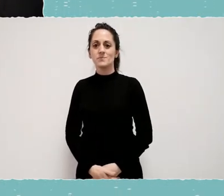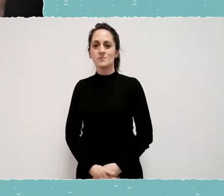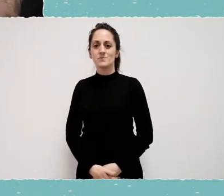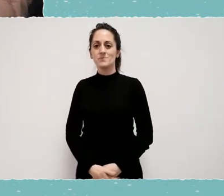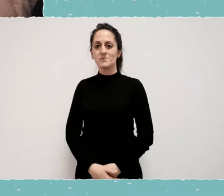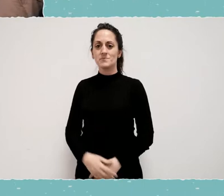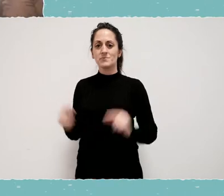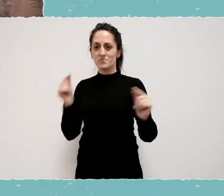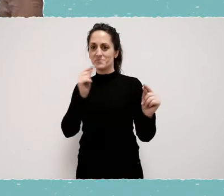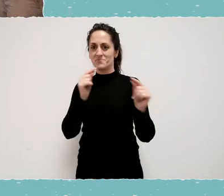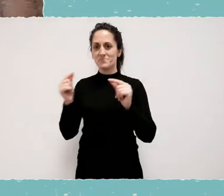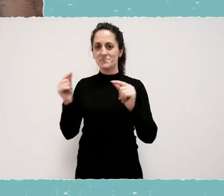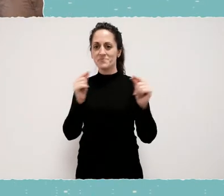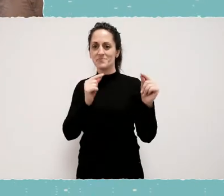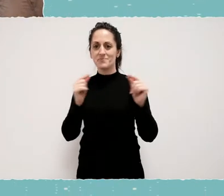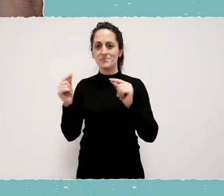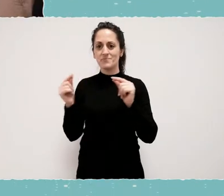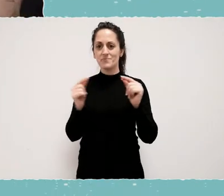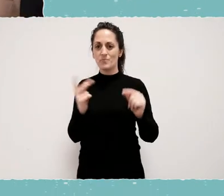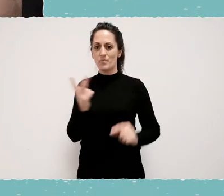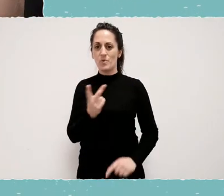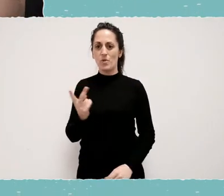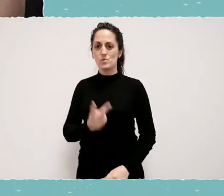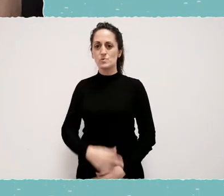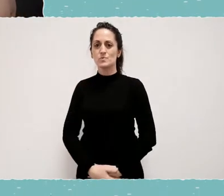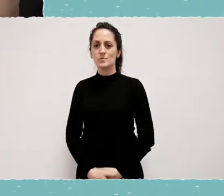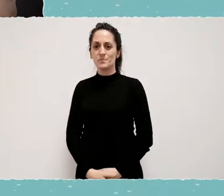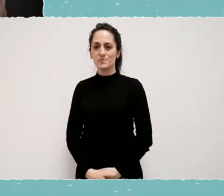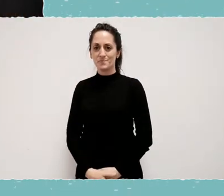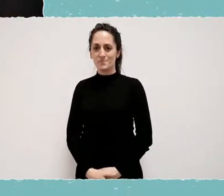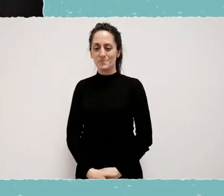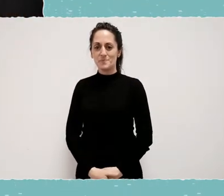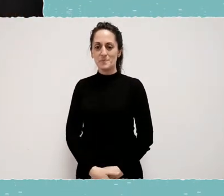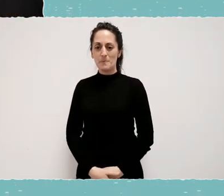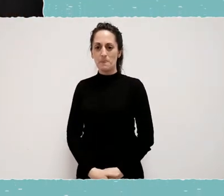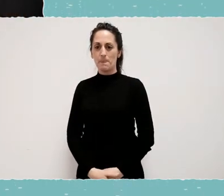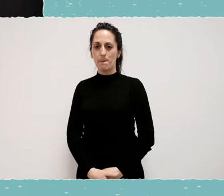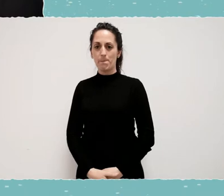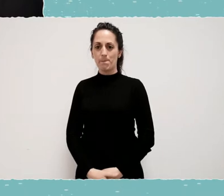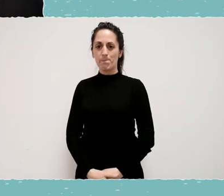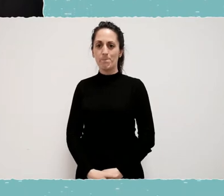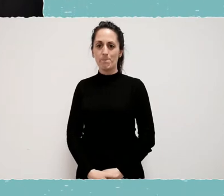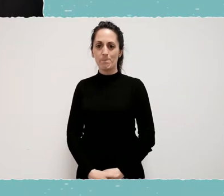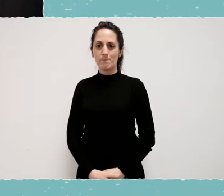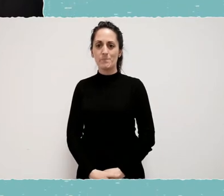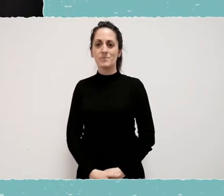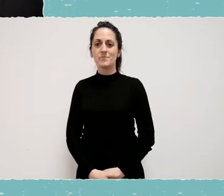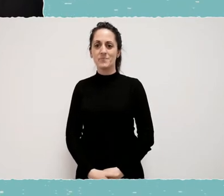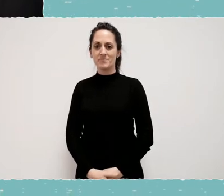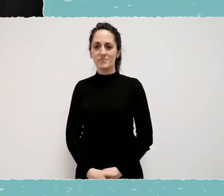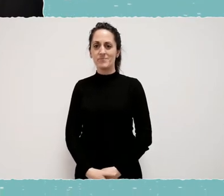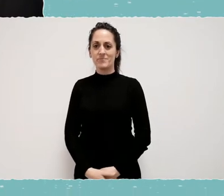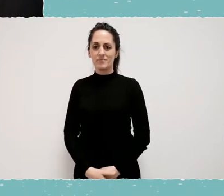no, no, no, no, no, no, no, no, no, no, no, no, no, no, no, no, no, no, no, no, no, no, no, no, no,